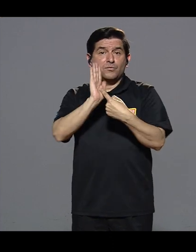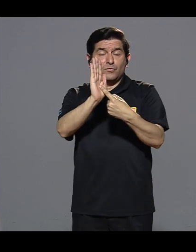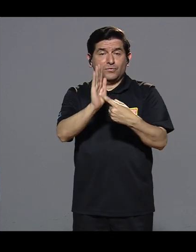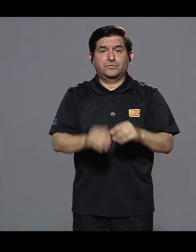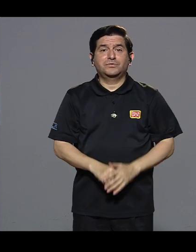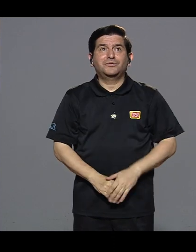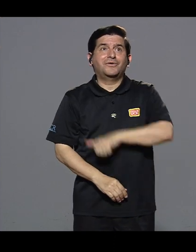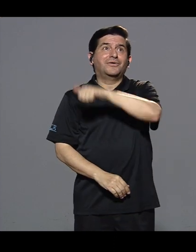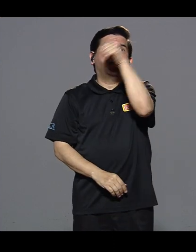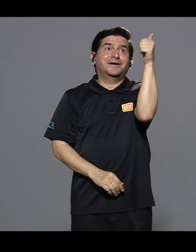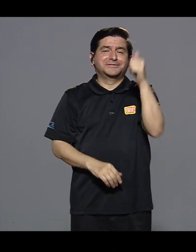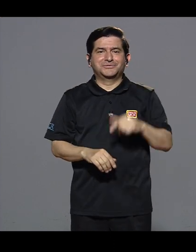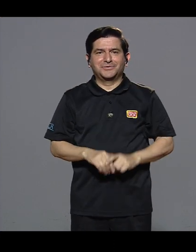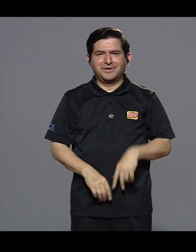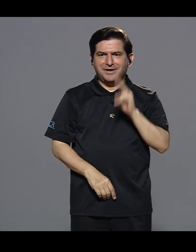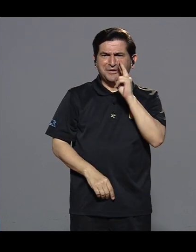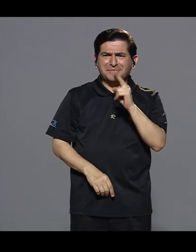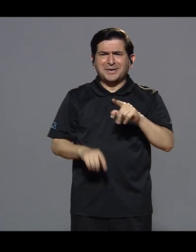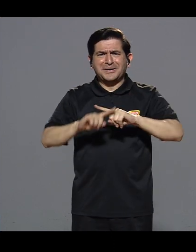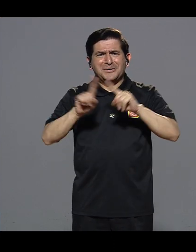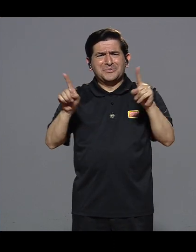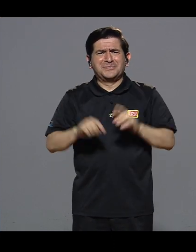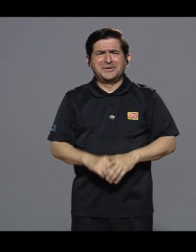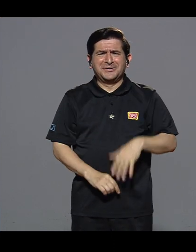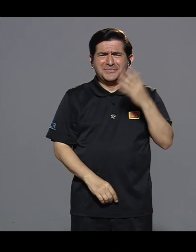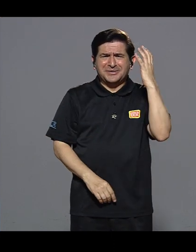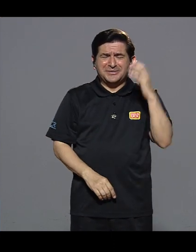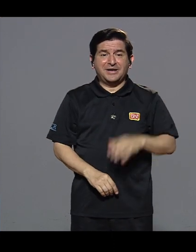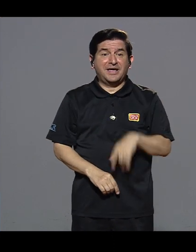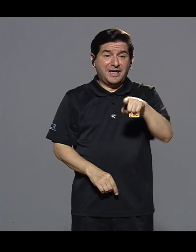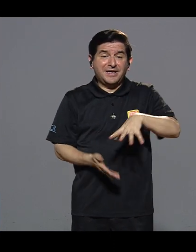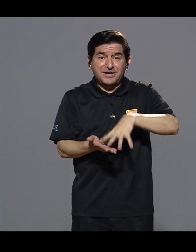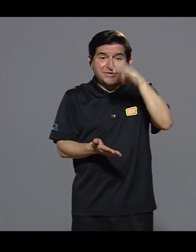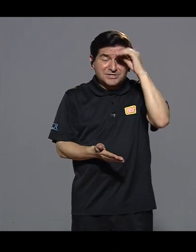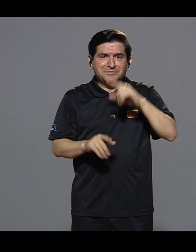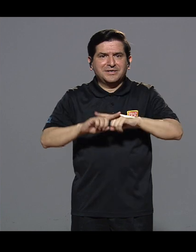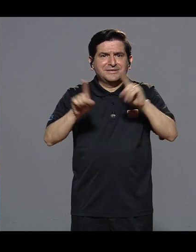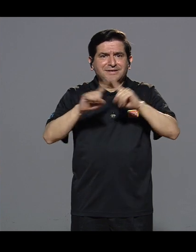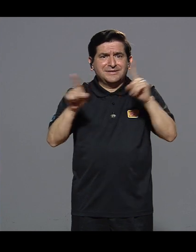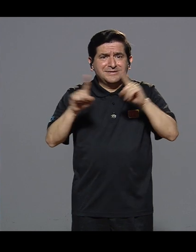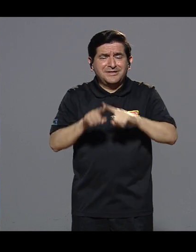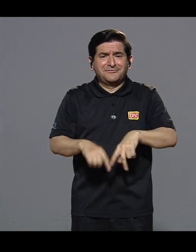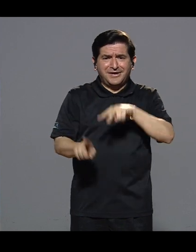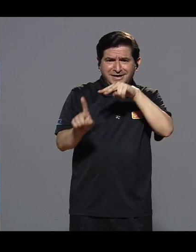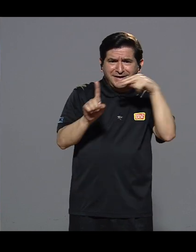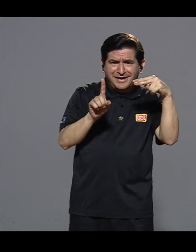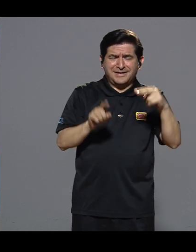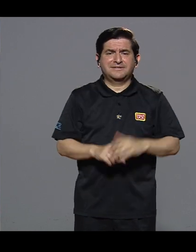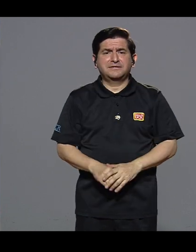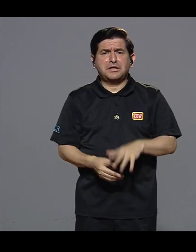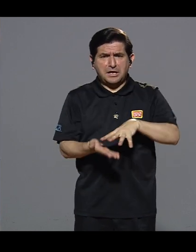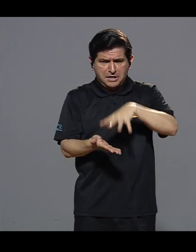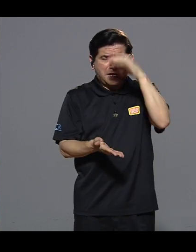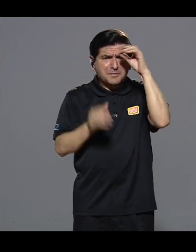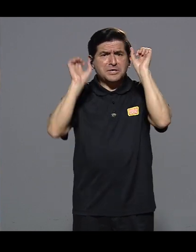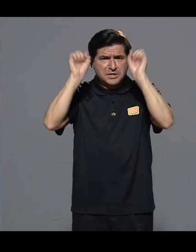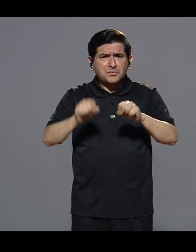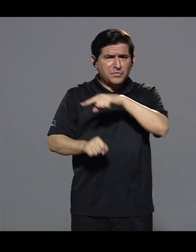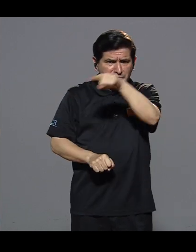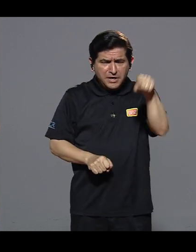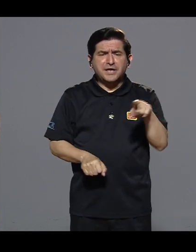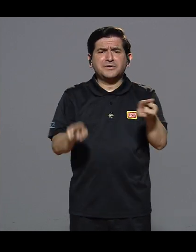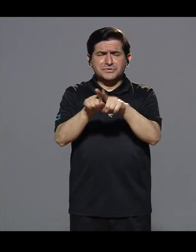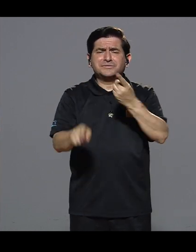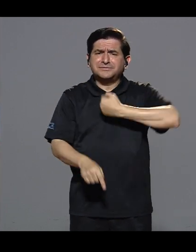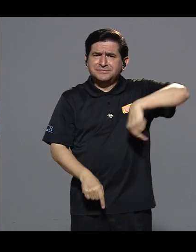se les presenta es un mundo azul cuando ellos lo ven amarillo y tienen que aprender a vivir lo azul y ellos lo aprenden, si ellos pueden,